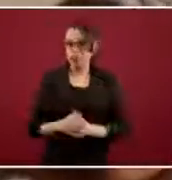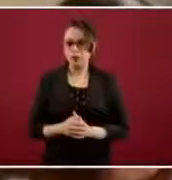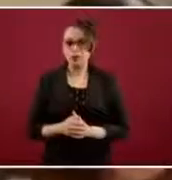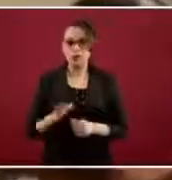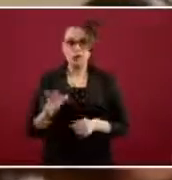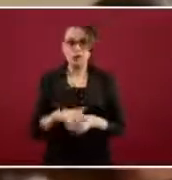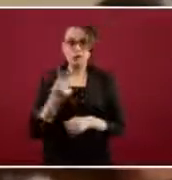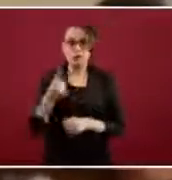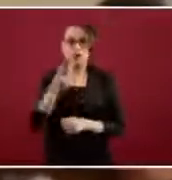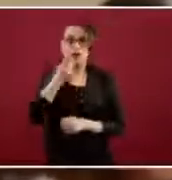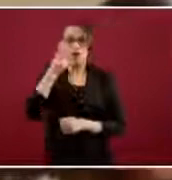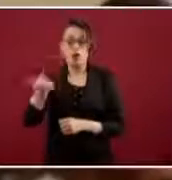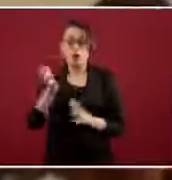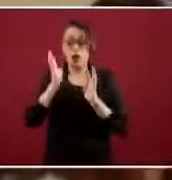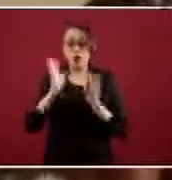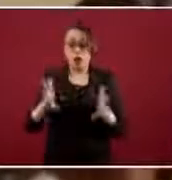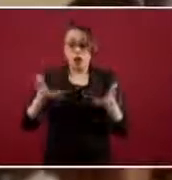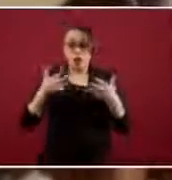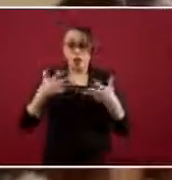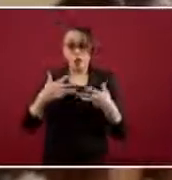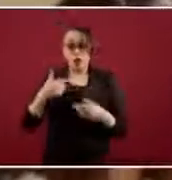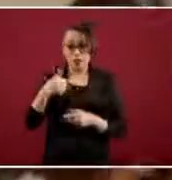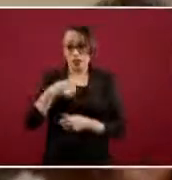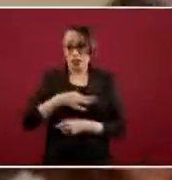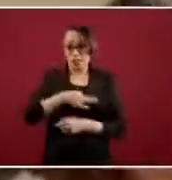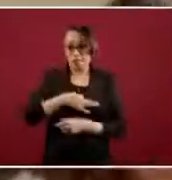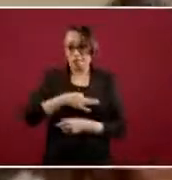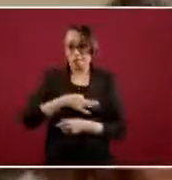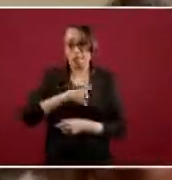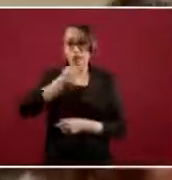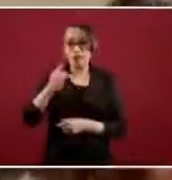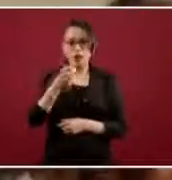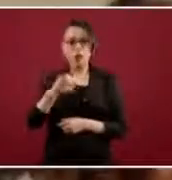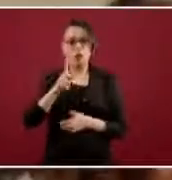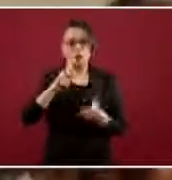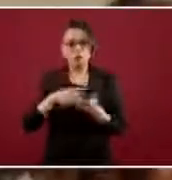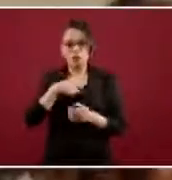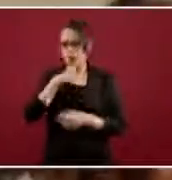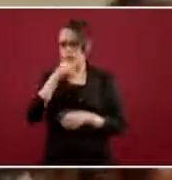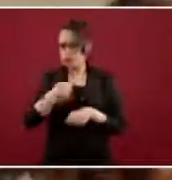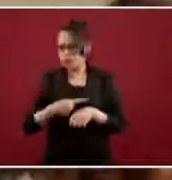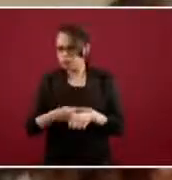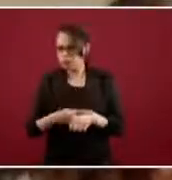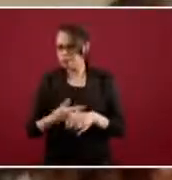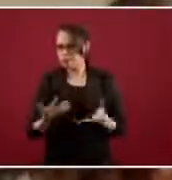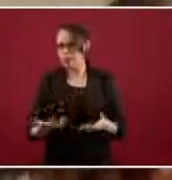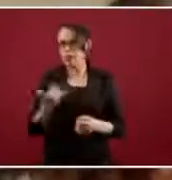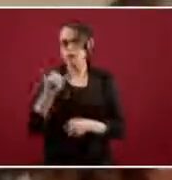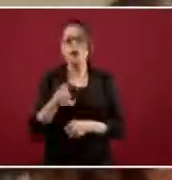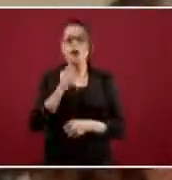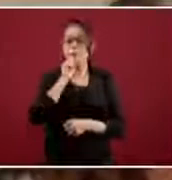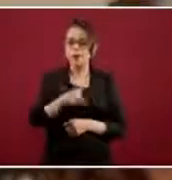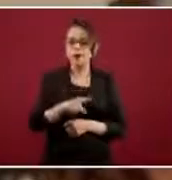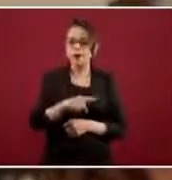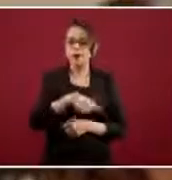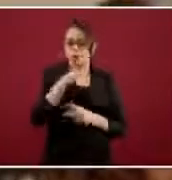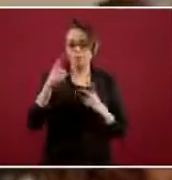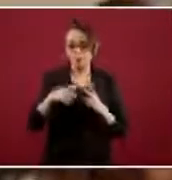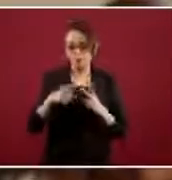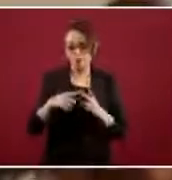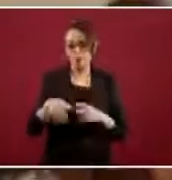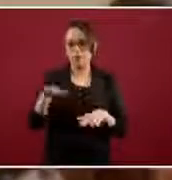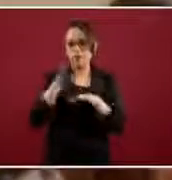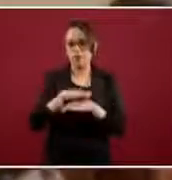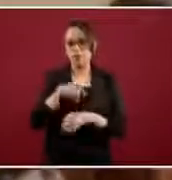pues se vuelve inmune. ¿Qué pasa con ellos? También sobre estos filtros que